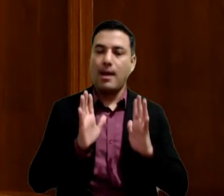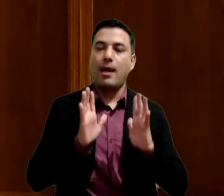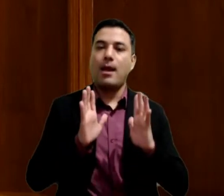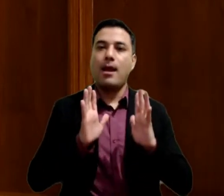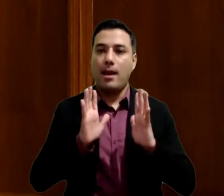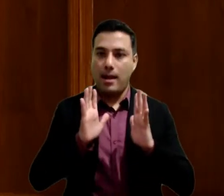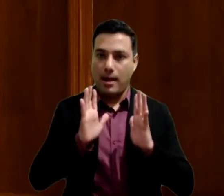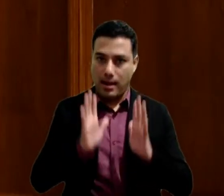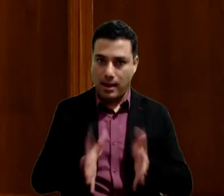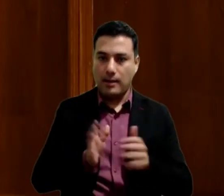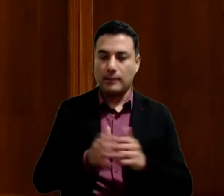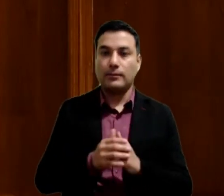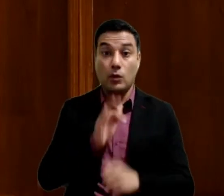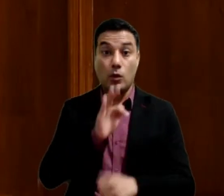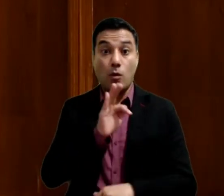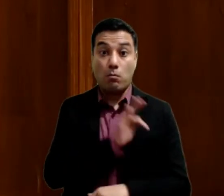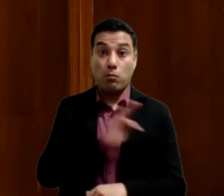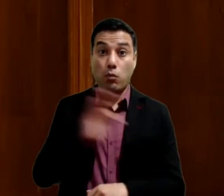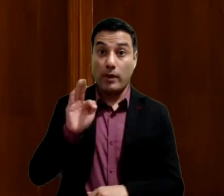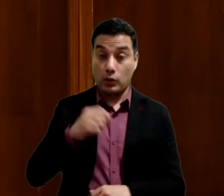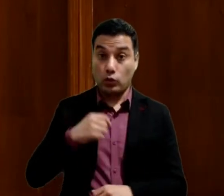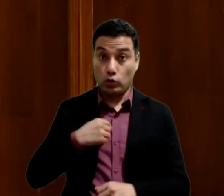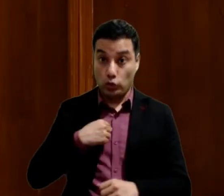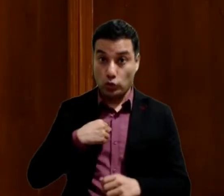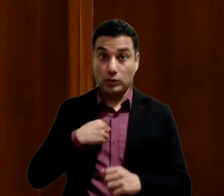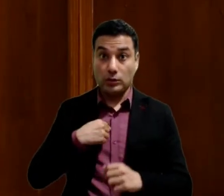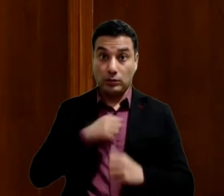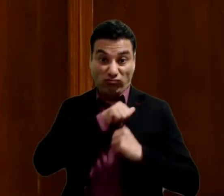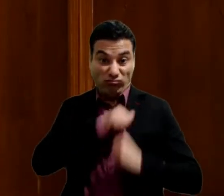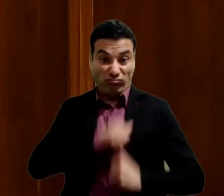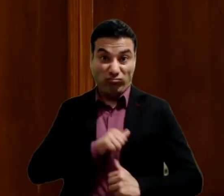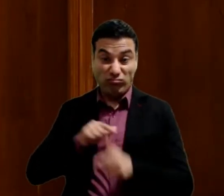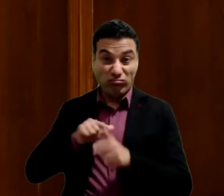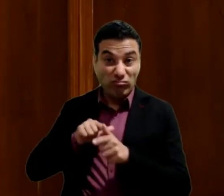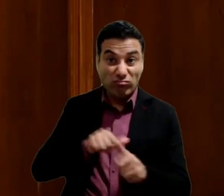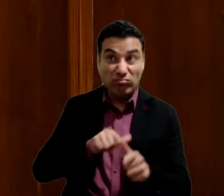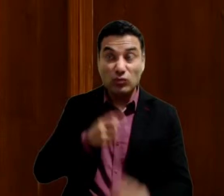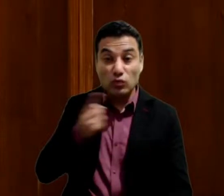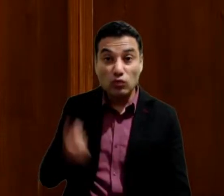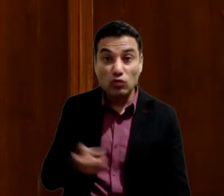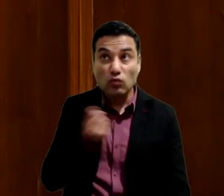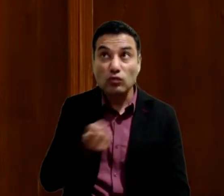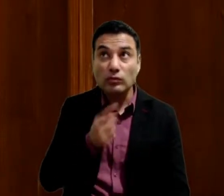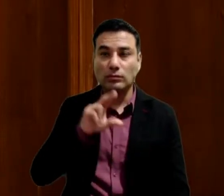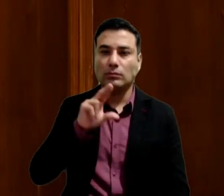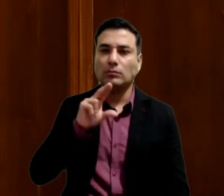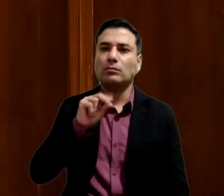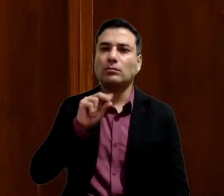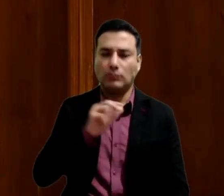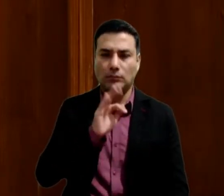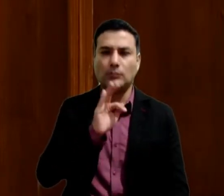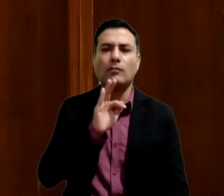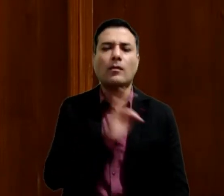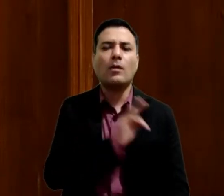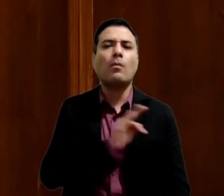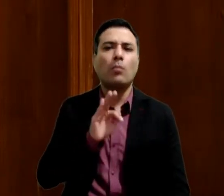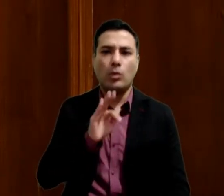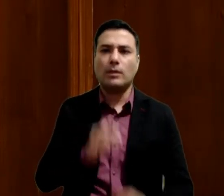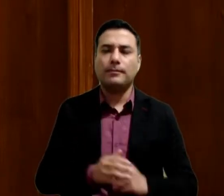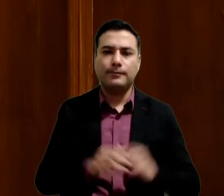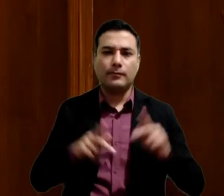la perpetuidad en el poder y se garantiza la renovación constante de